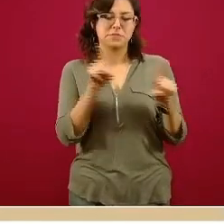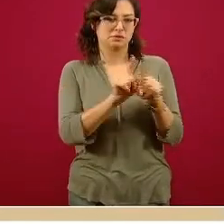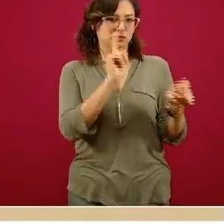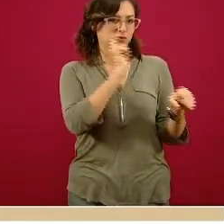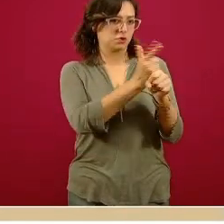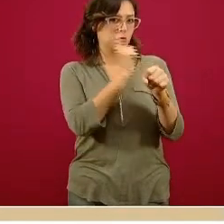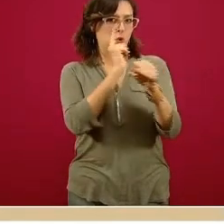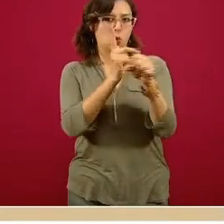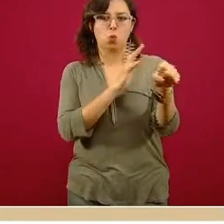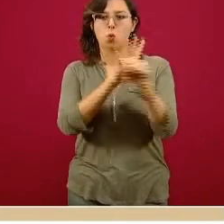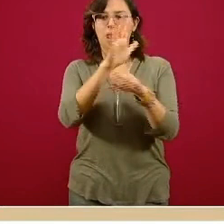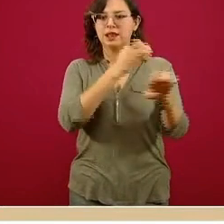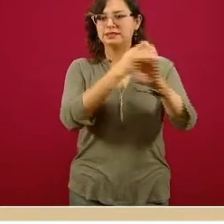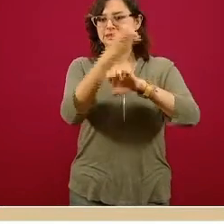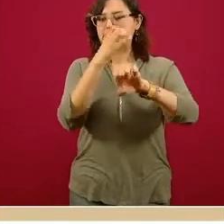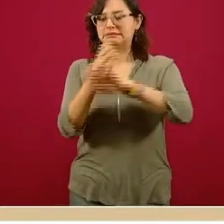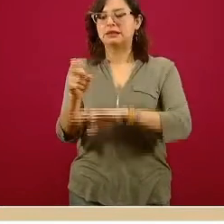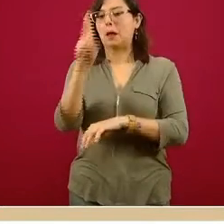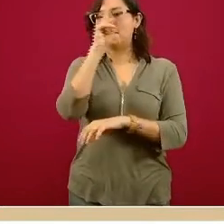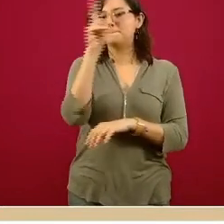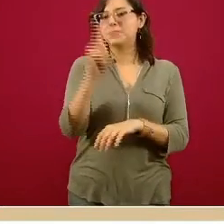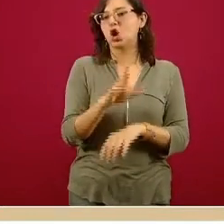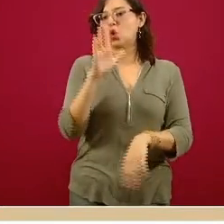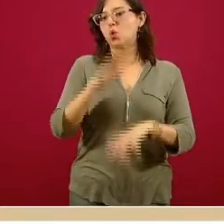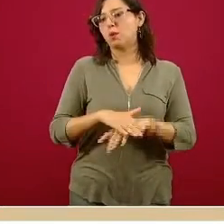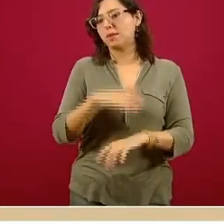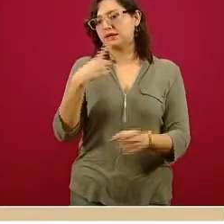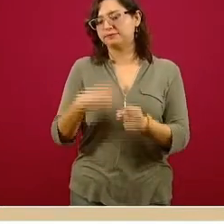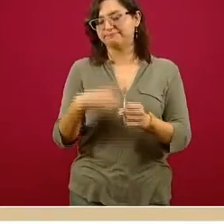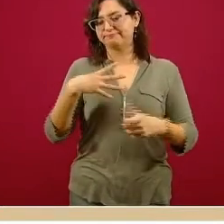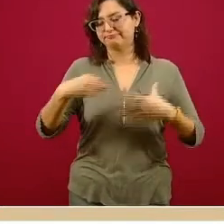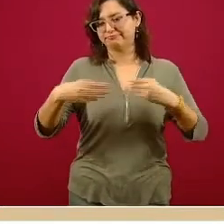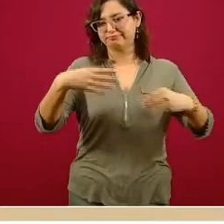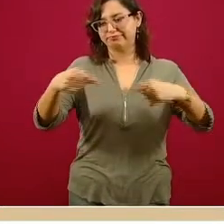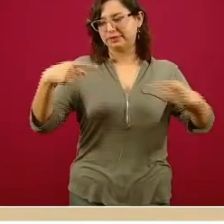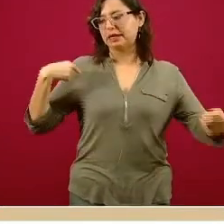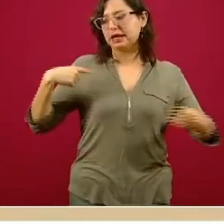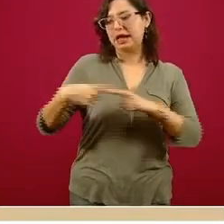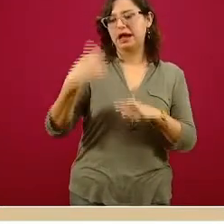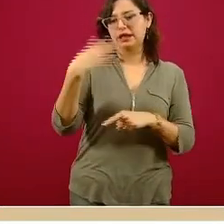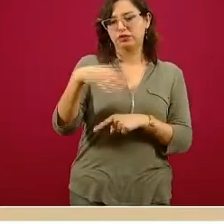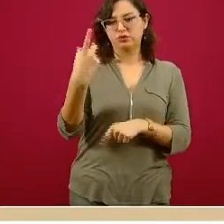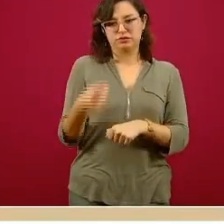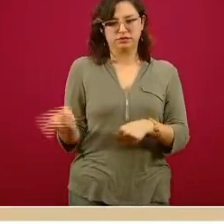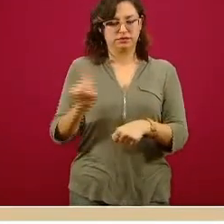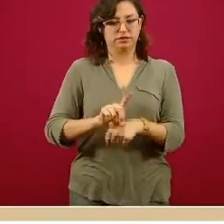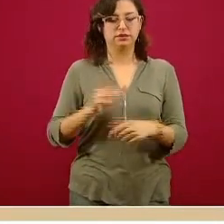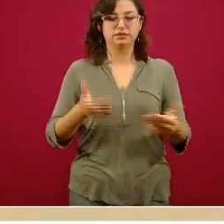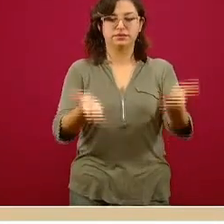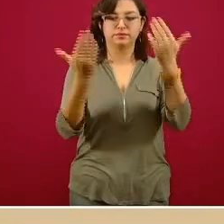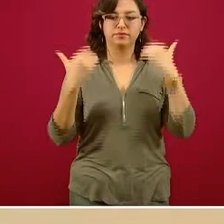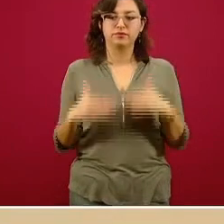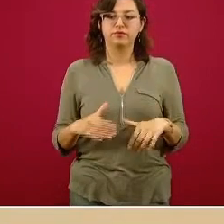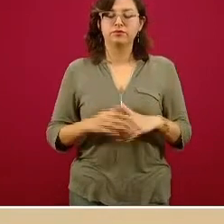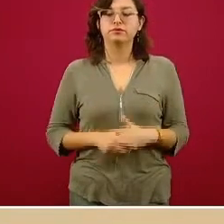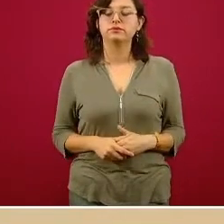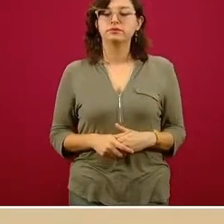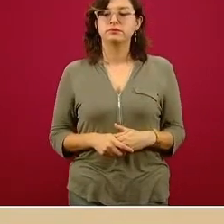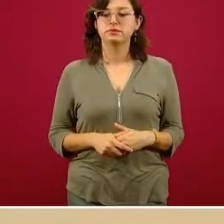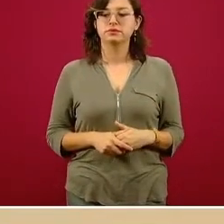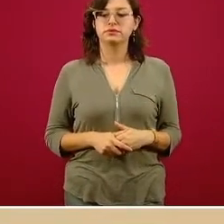esas entidades que contribuyen a la epidemia activa en México. Veamos la siguiente diapositiva.